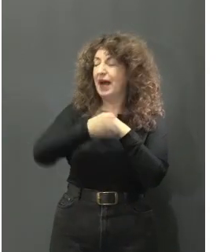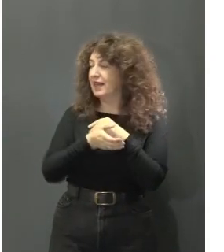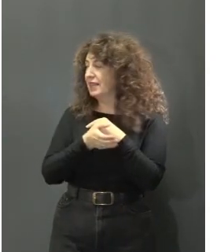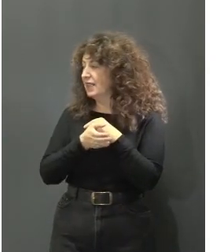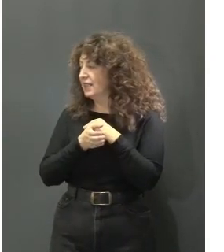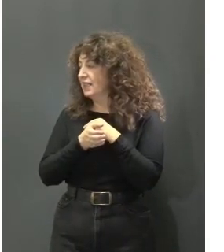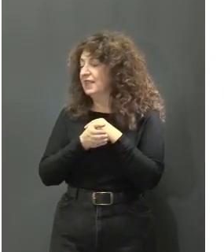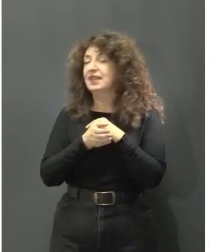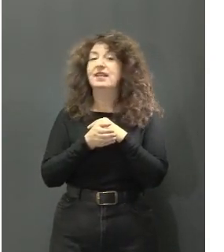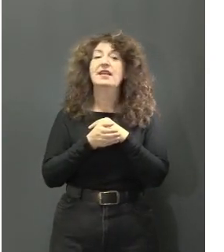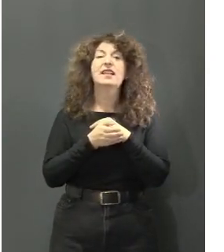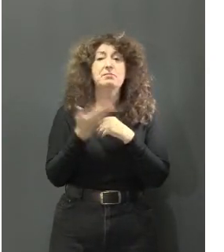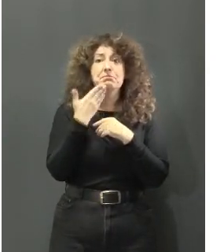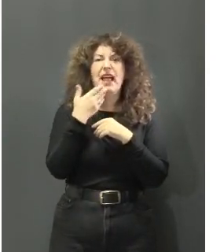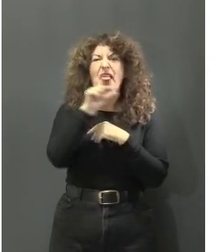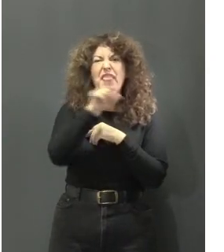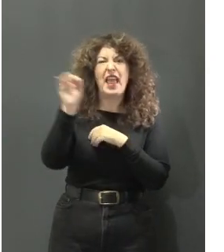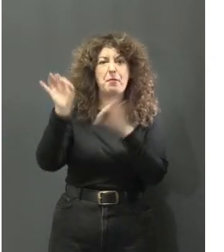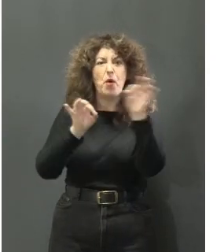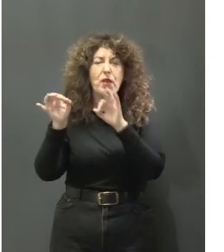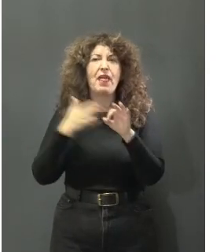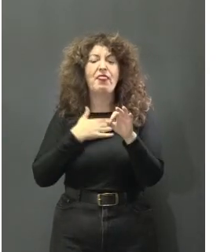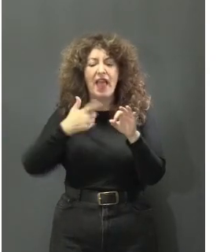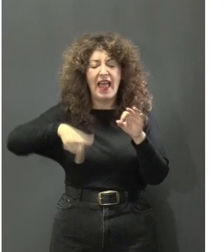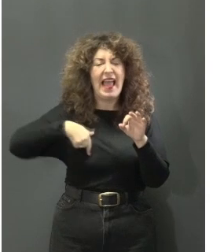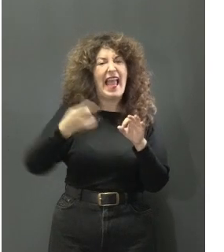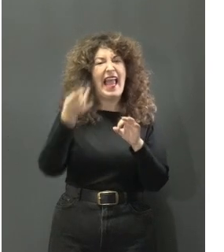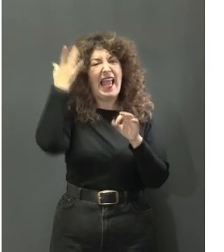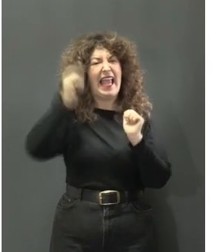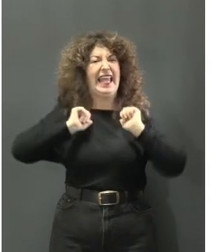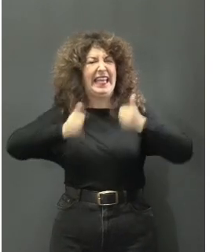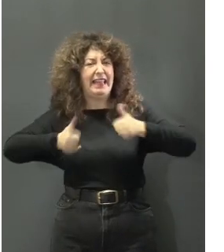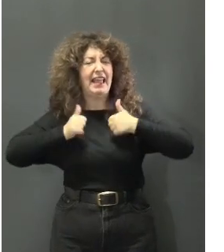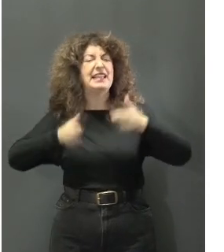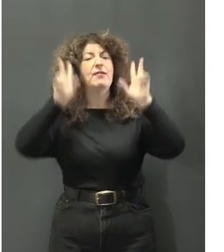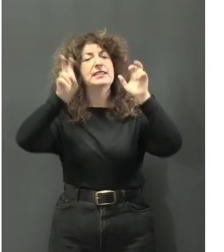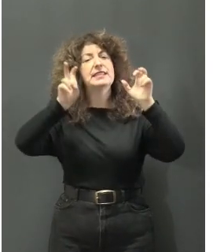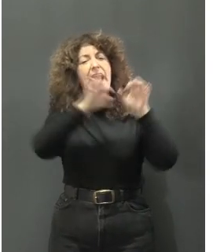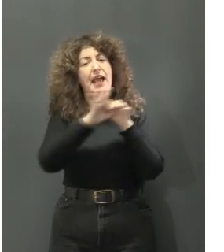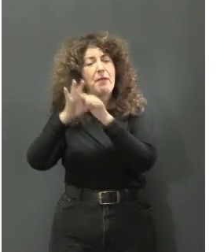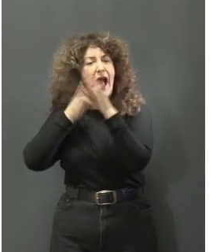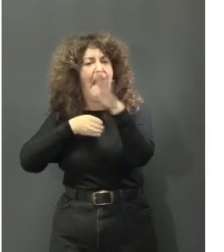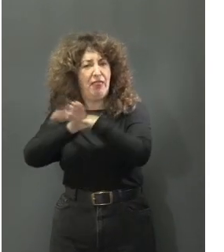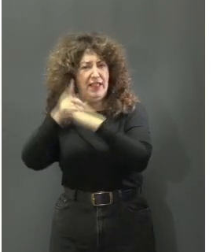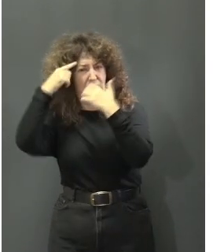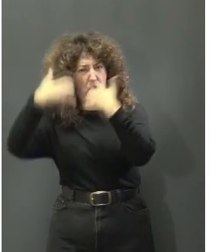y casi al 100% de las iniciativas que hemos llevado a cabo en accesibilidad cognitiva.